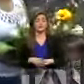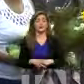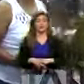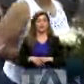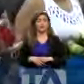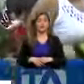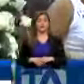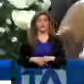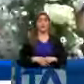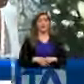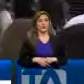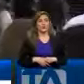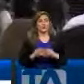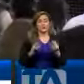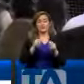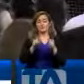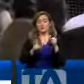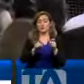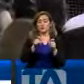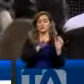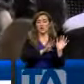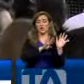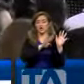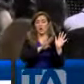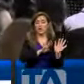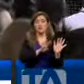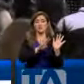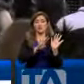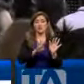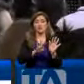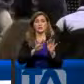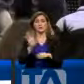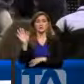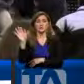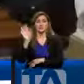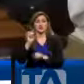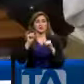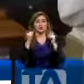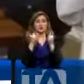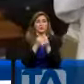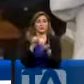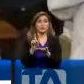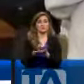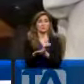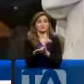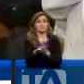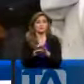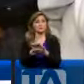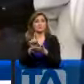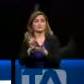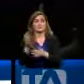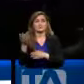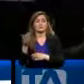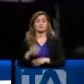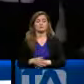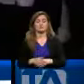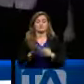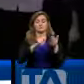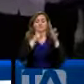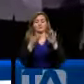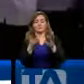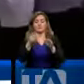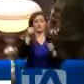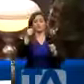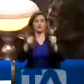Con una asistencia multitudinaria, la población de Macas despidió a los integrantes del grupo de danza Pachanúa Guaira, que fallecieron en